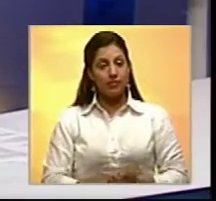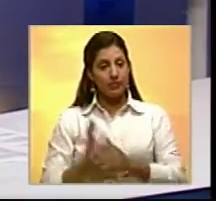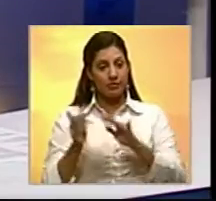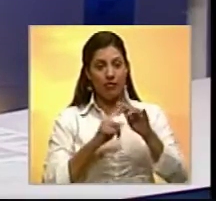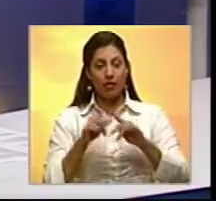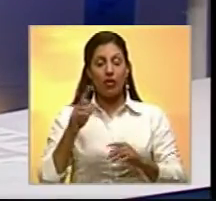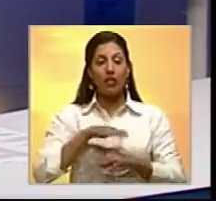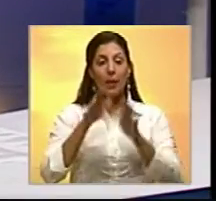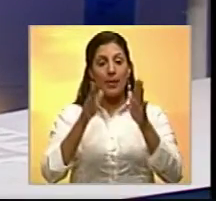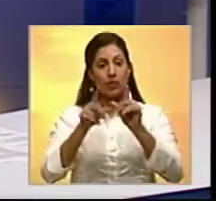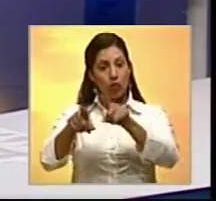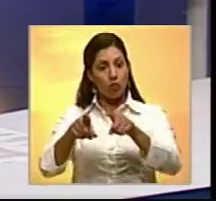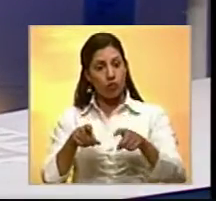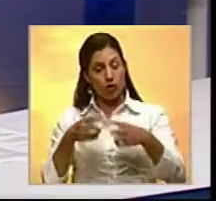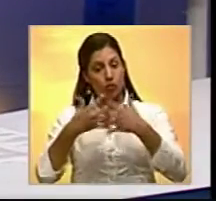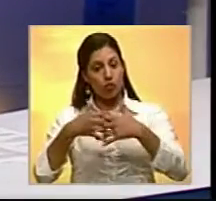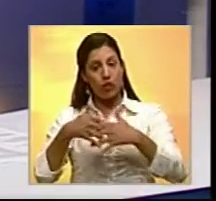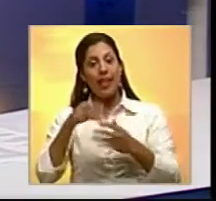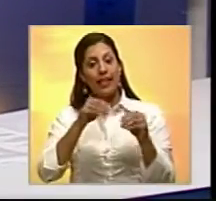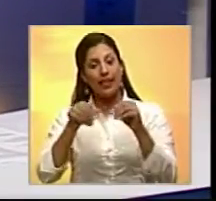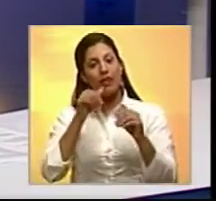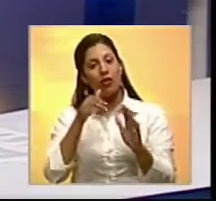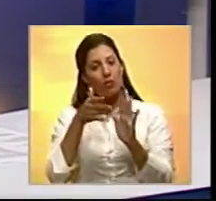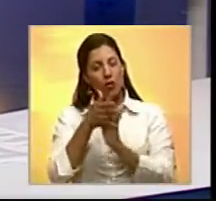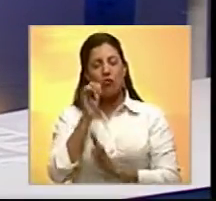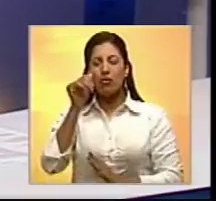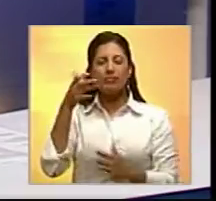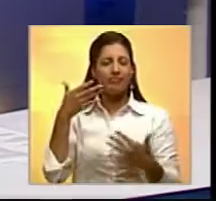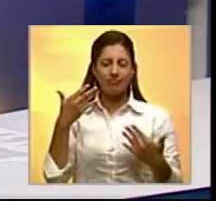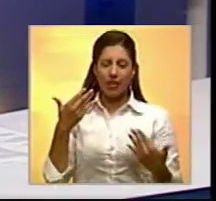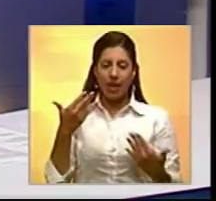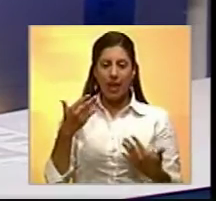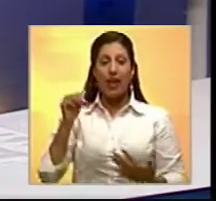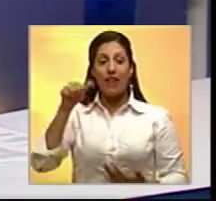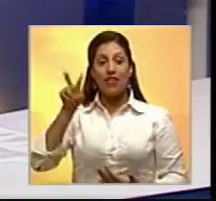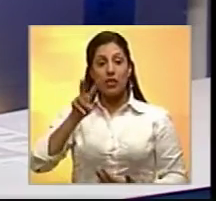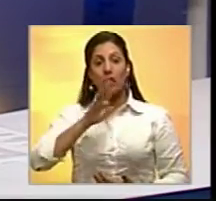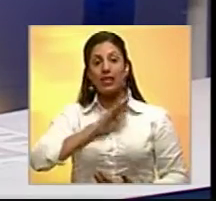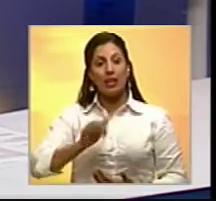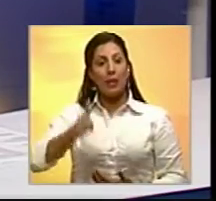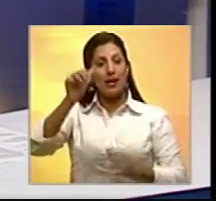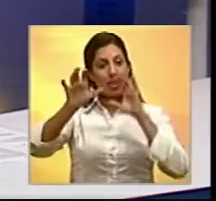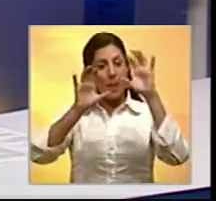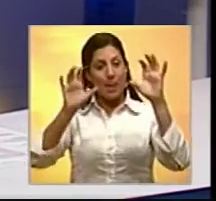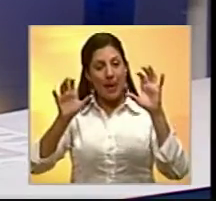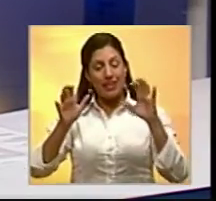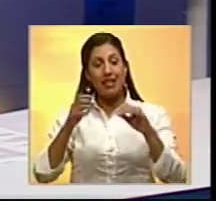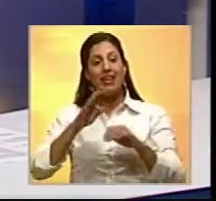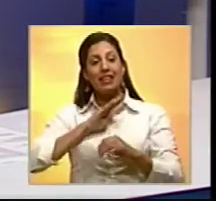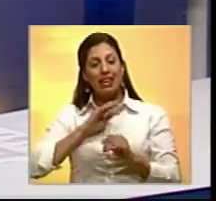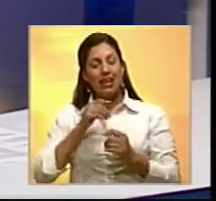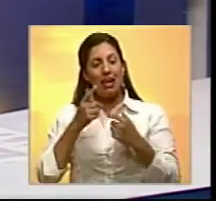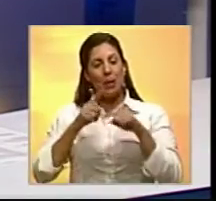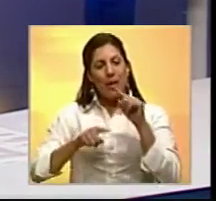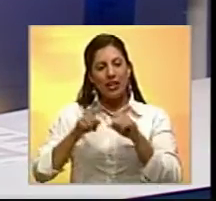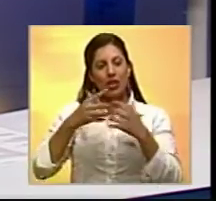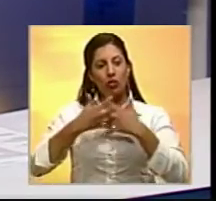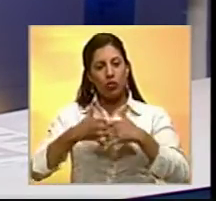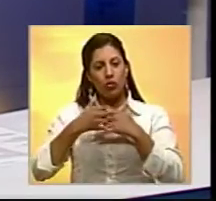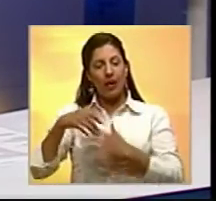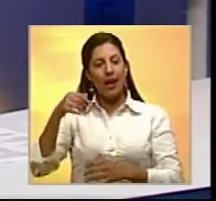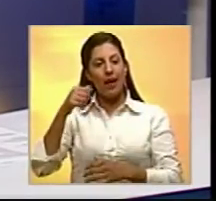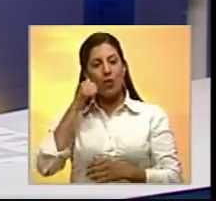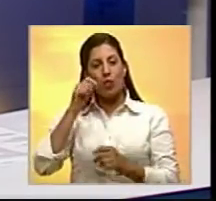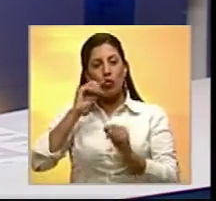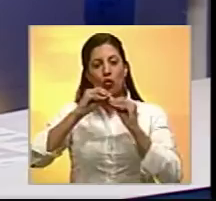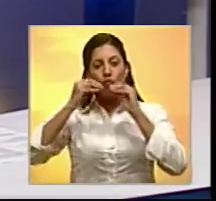El ministro para la Agricultura Productiva y Tierras, Wilmar Castro Soteldo, aseguró que Venezuela es uno de los países que ha mecanizado la producción de caña